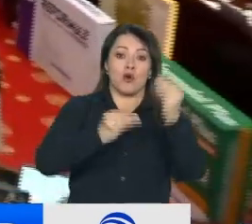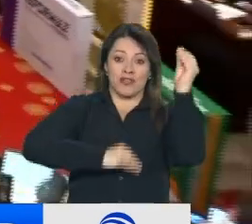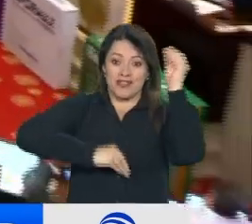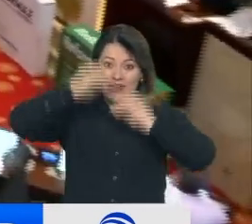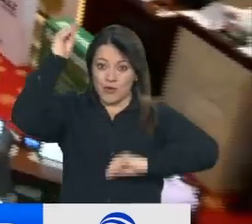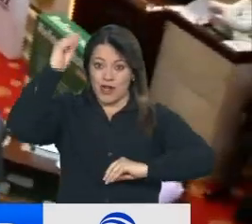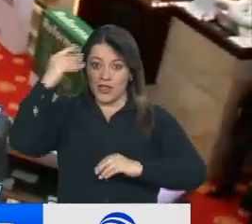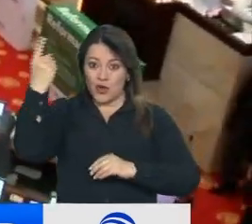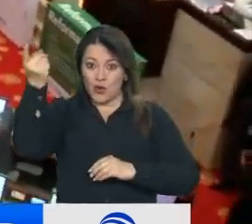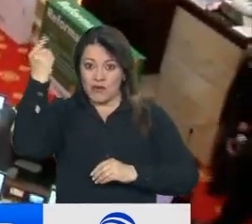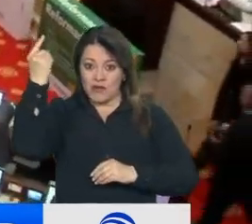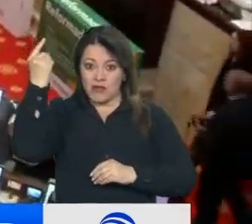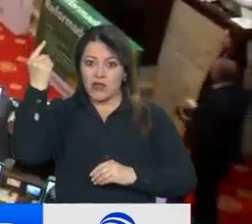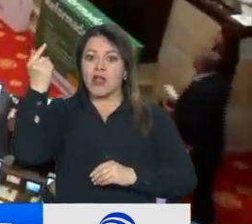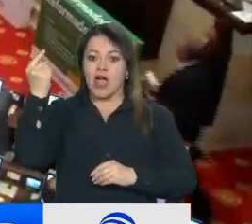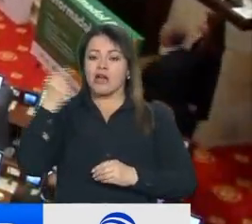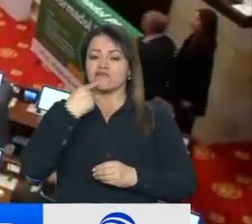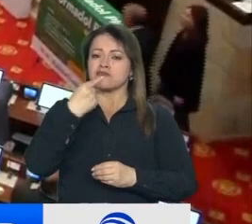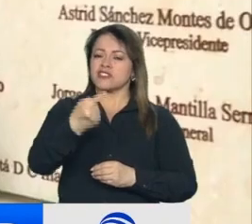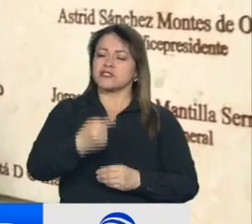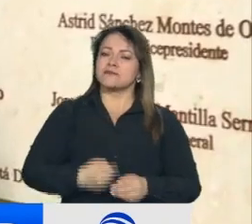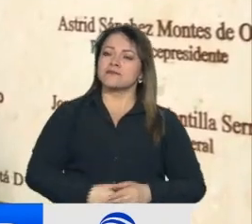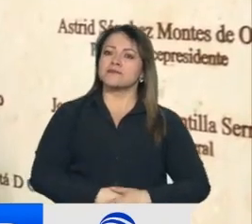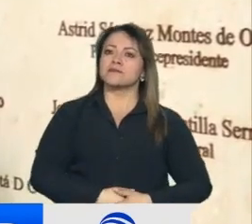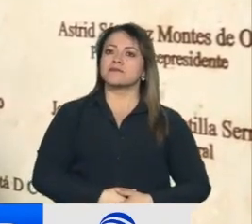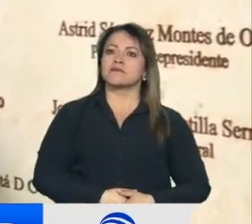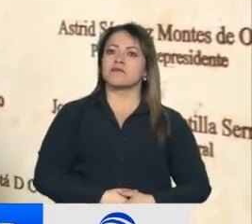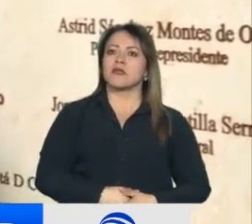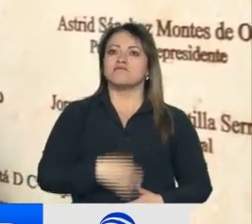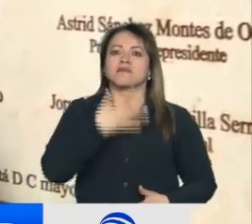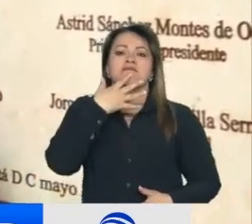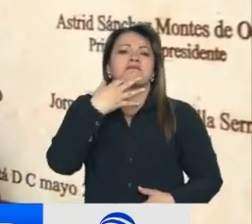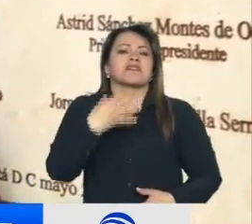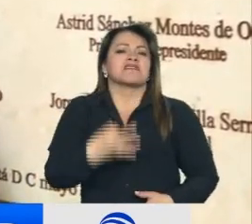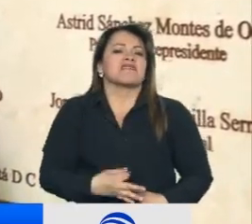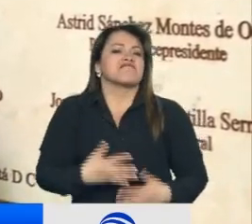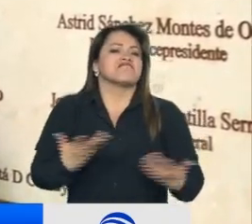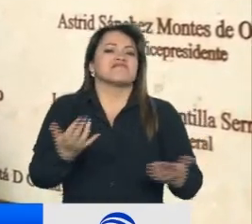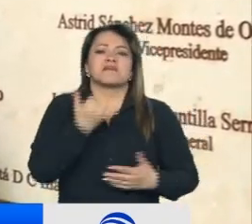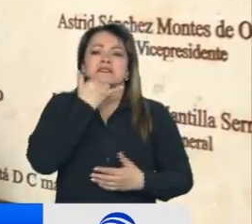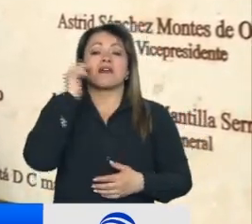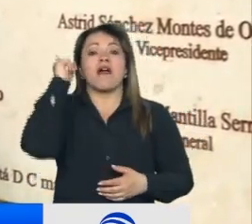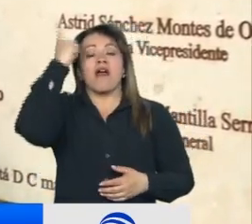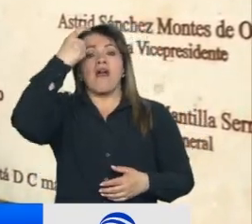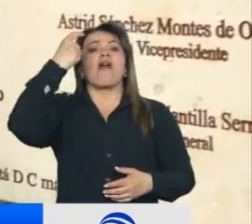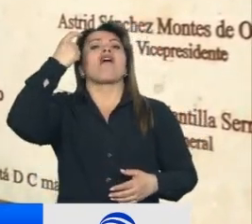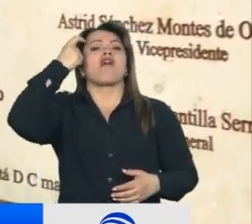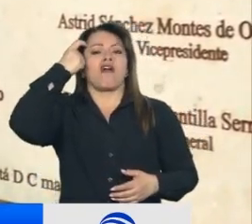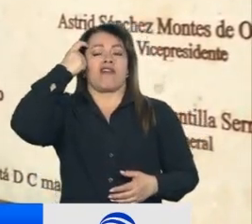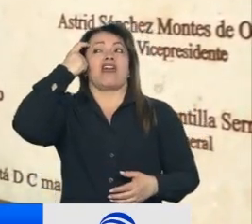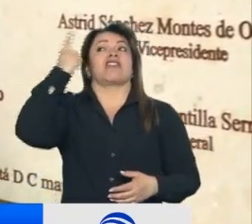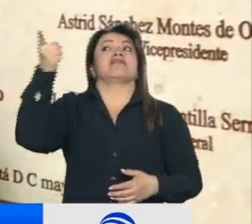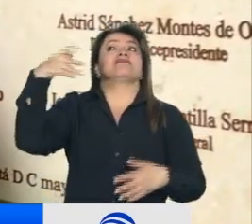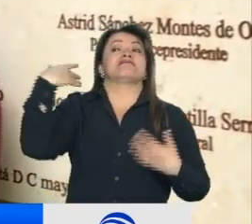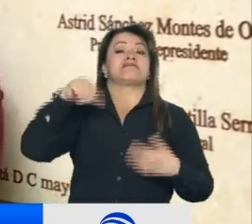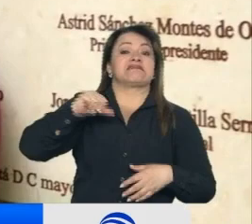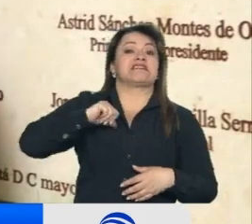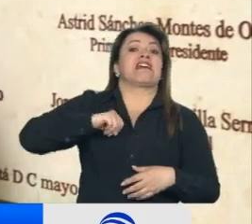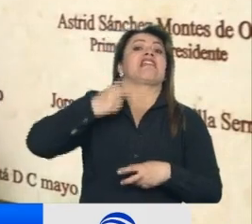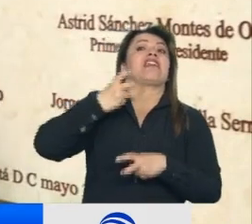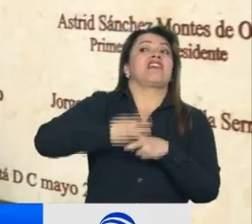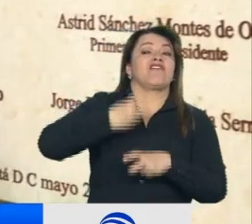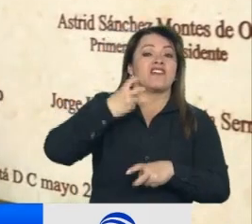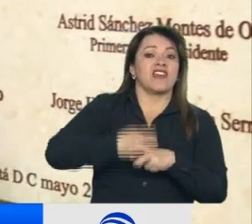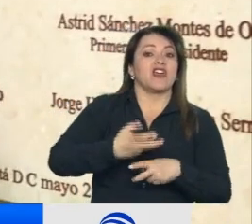que se mostró ausente, dejó en clara su posición. La verdad, lo que vemos es que el gobierno está teniendo dificultades para garantizar